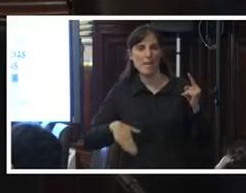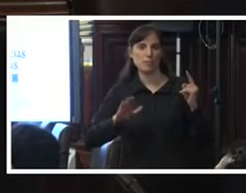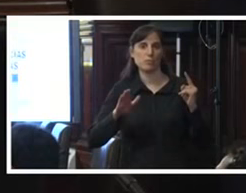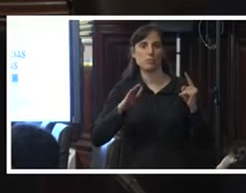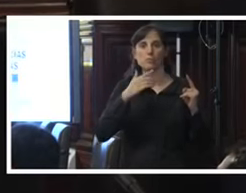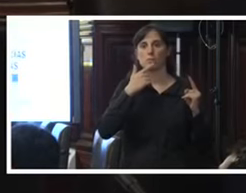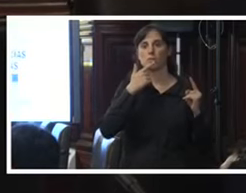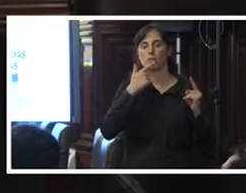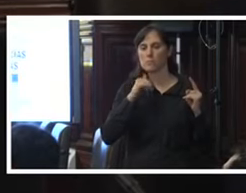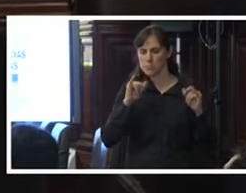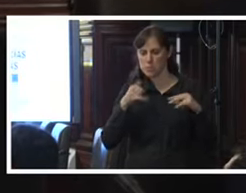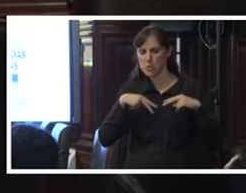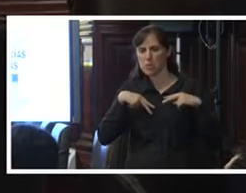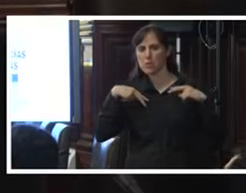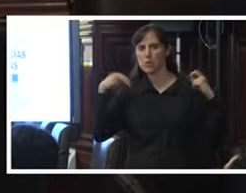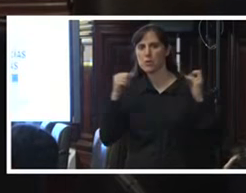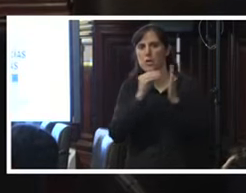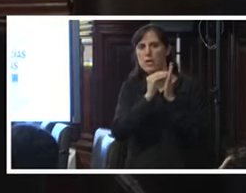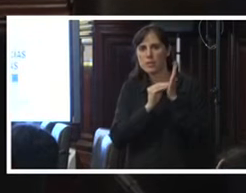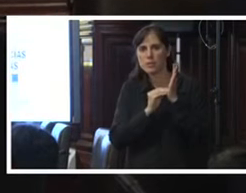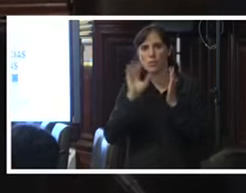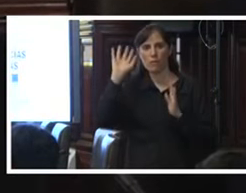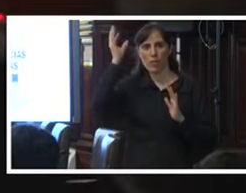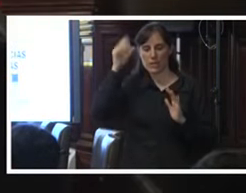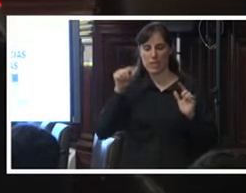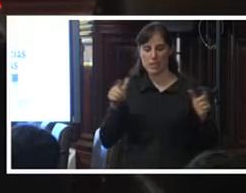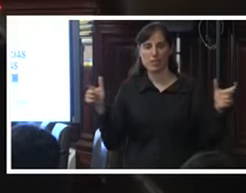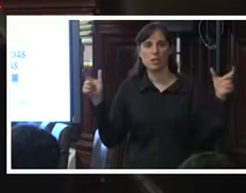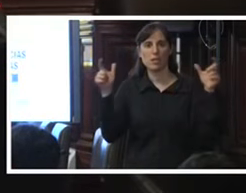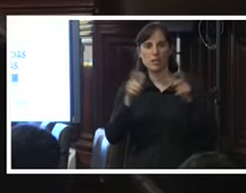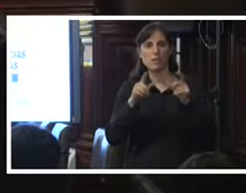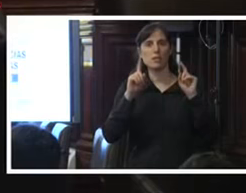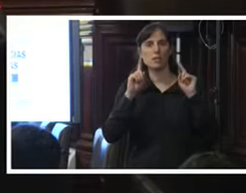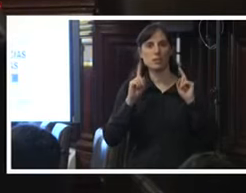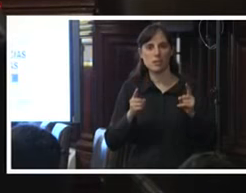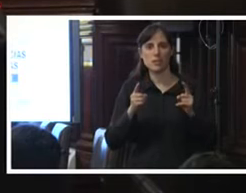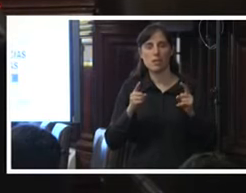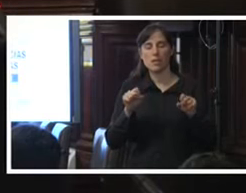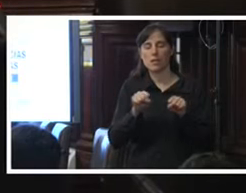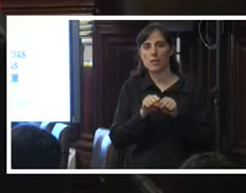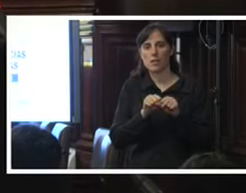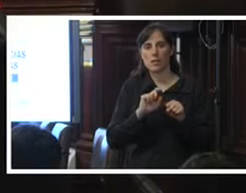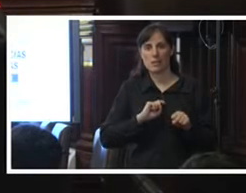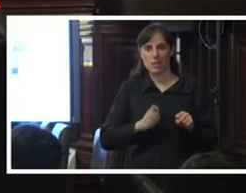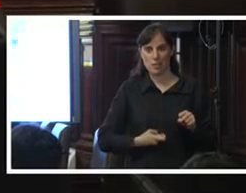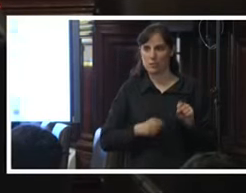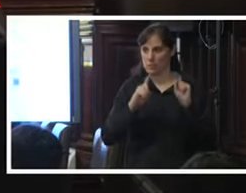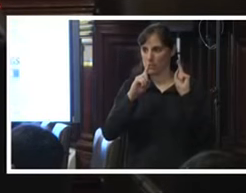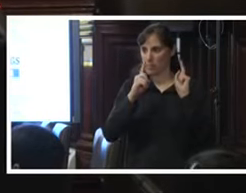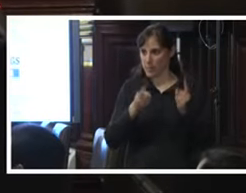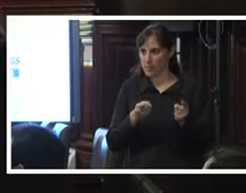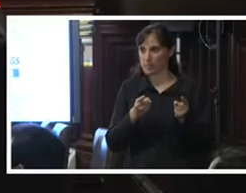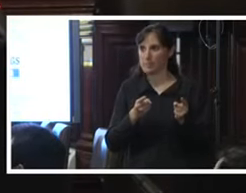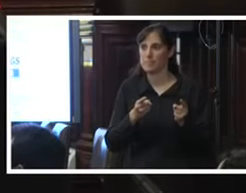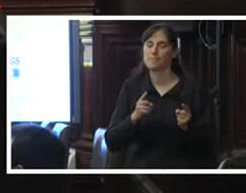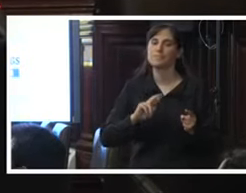tal como lo demostró el registro de violencia de esta comisión así como también la red las trans que señala que la esperanza de vida de las